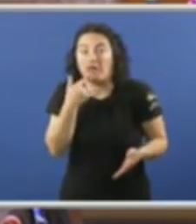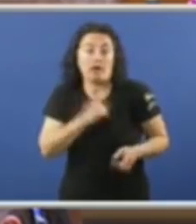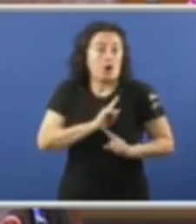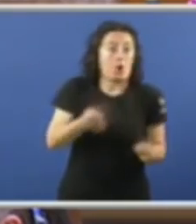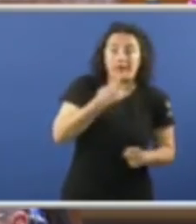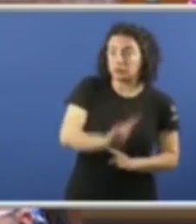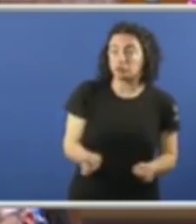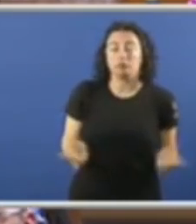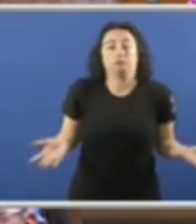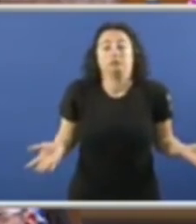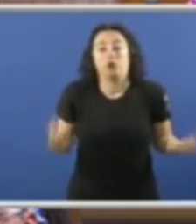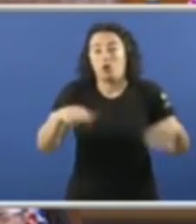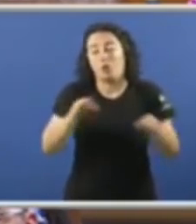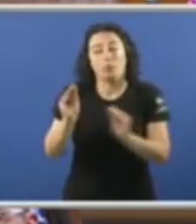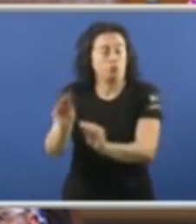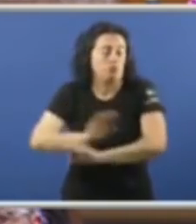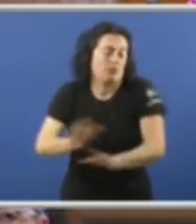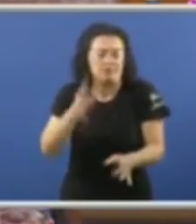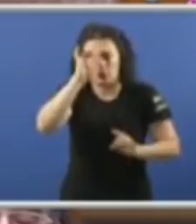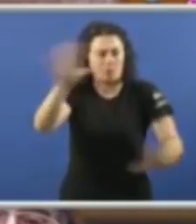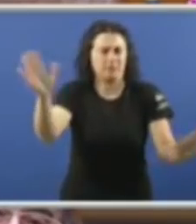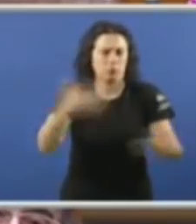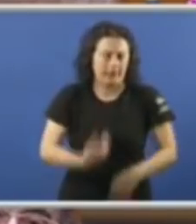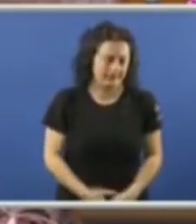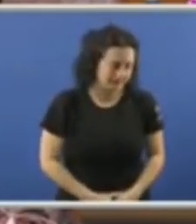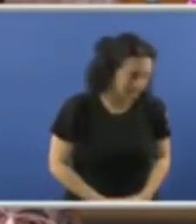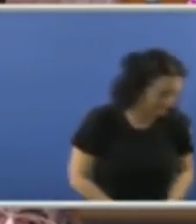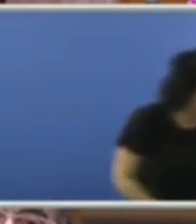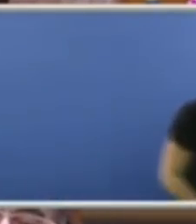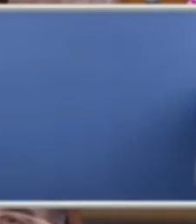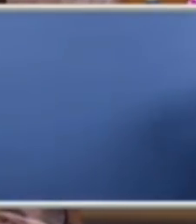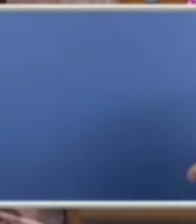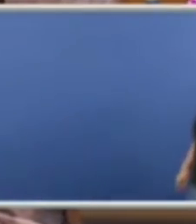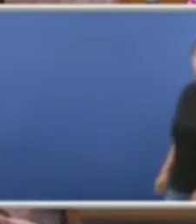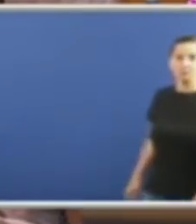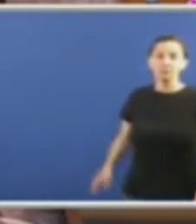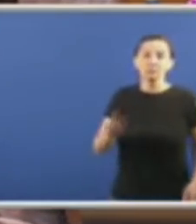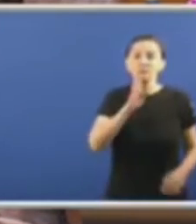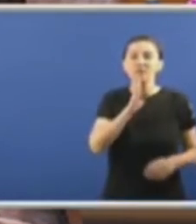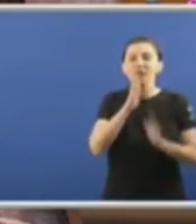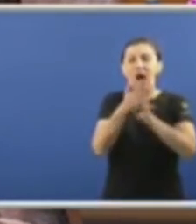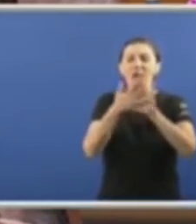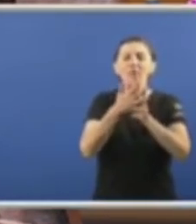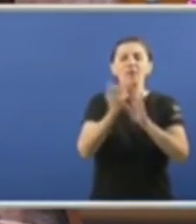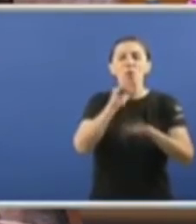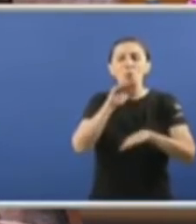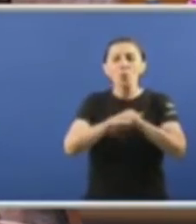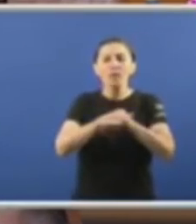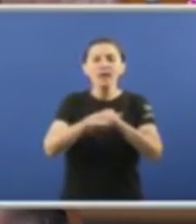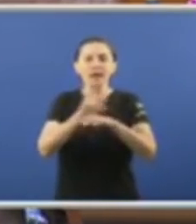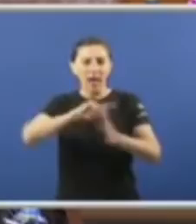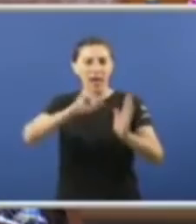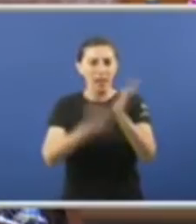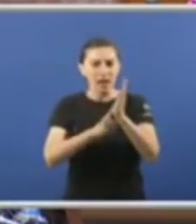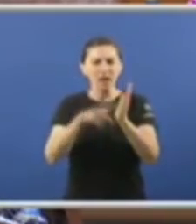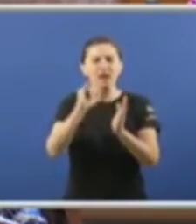pois é o normal en vostede, tampouco me sorprende. En todo caso, falounos de cumprir a lei. é de cumprir o